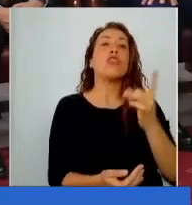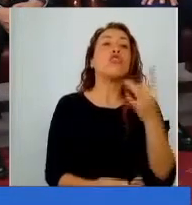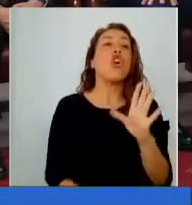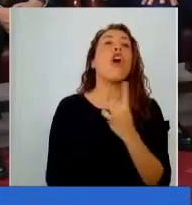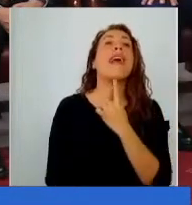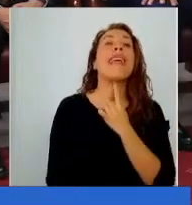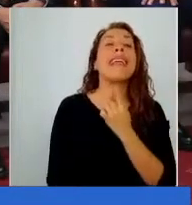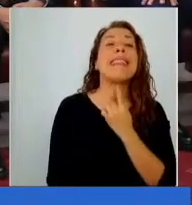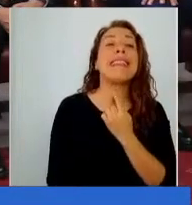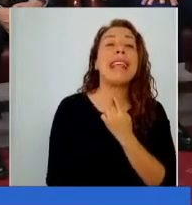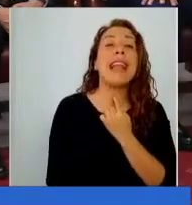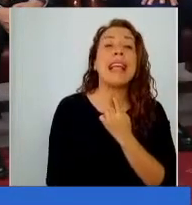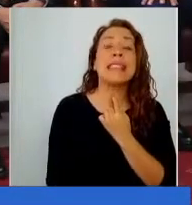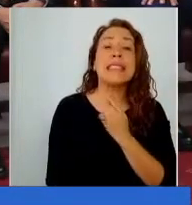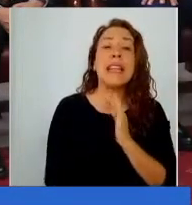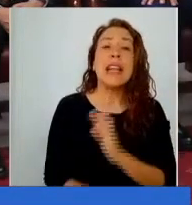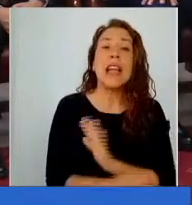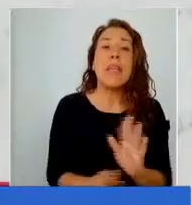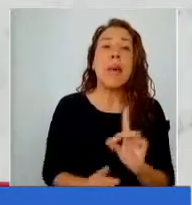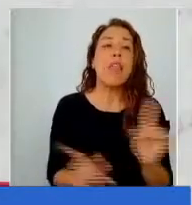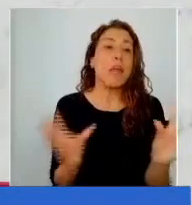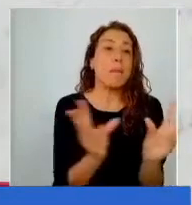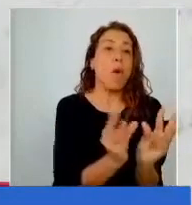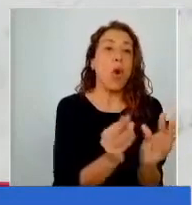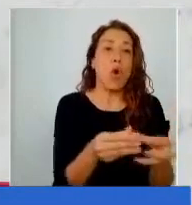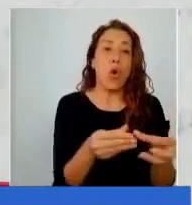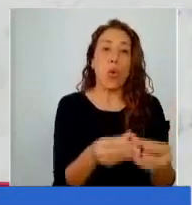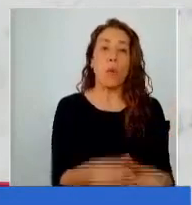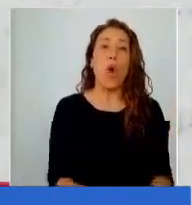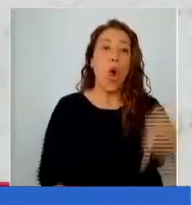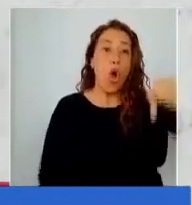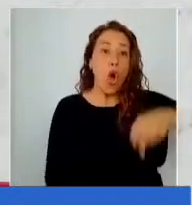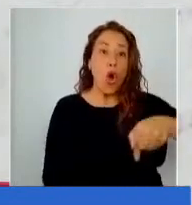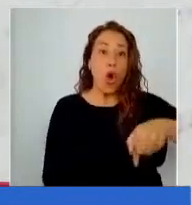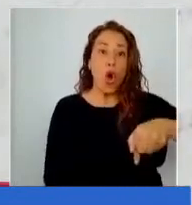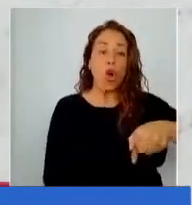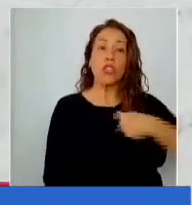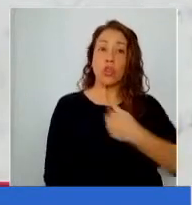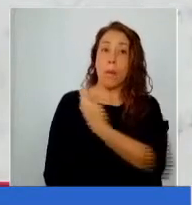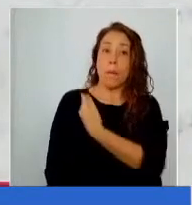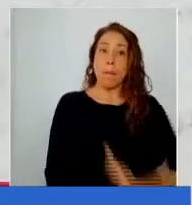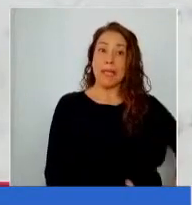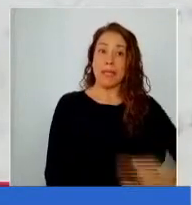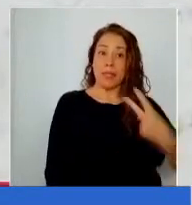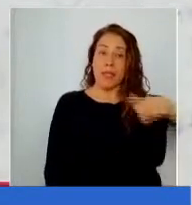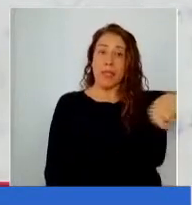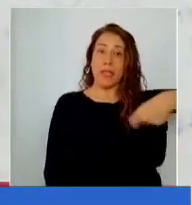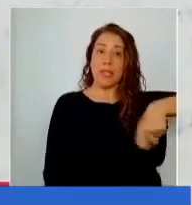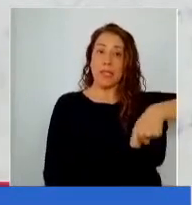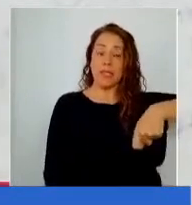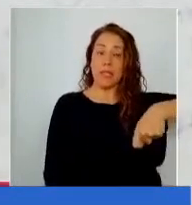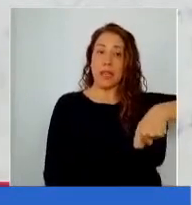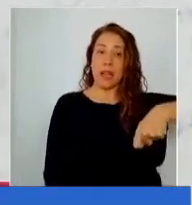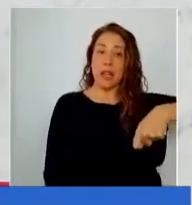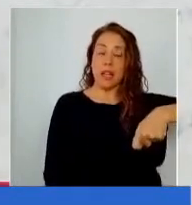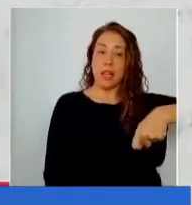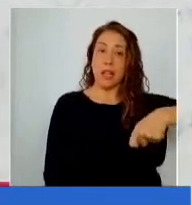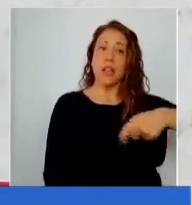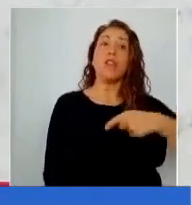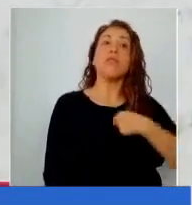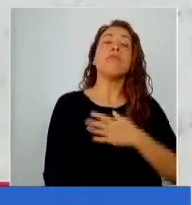a ideologías duros pocos hoy como presidente del senado junto con agradecer sinceramente